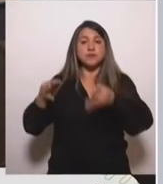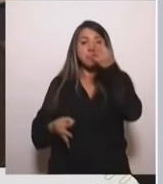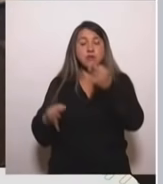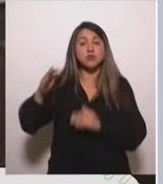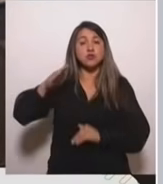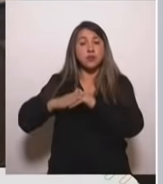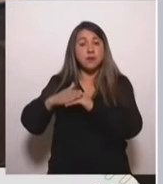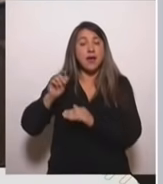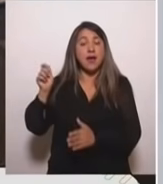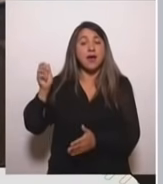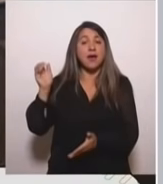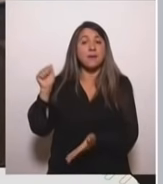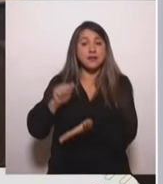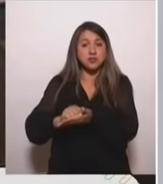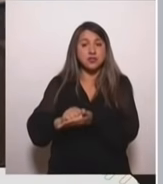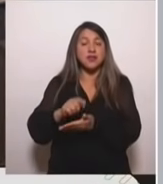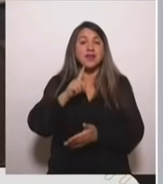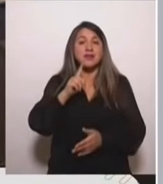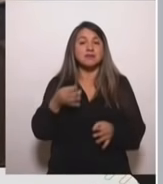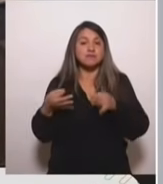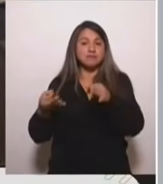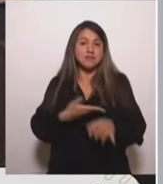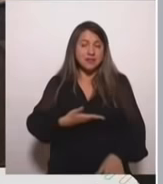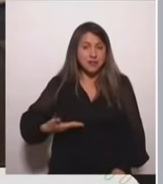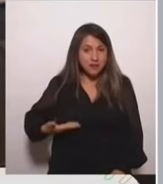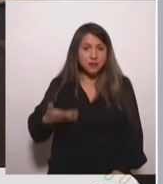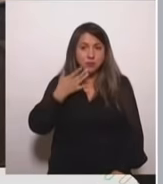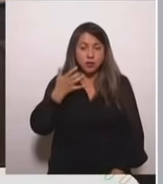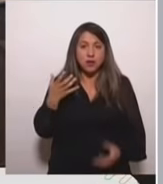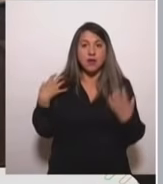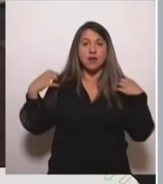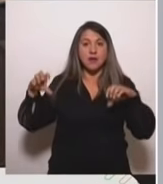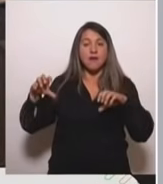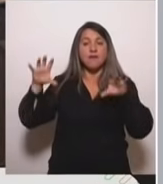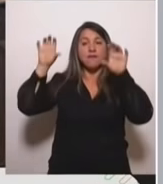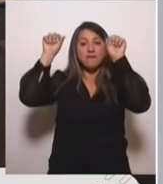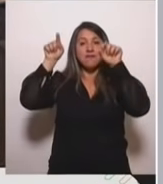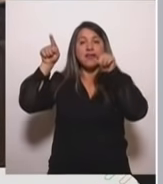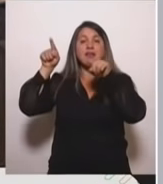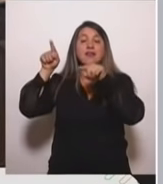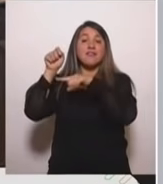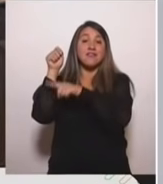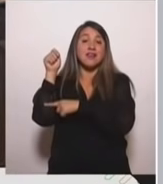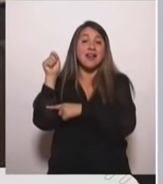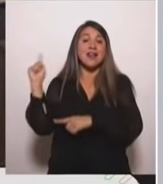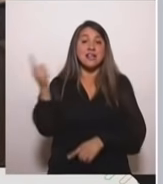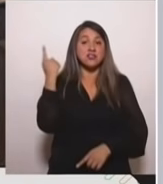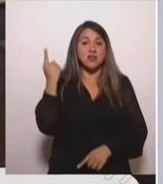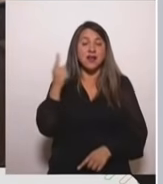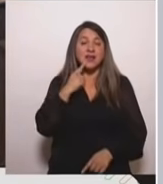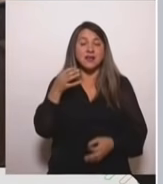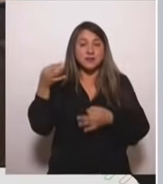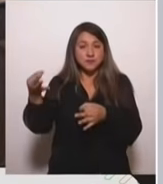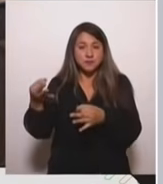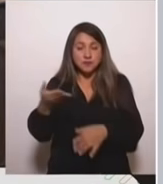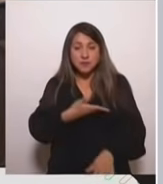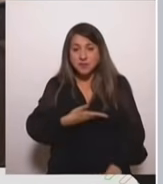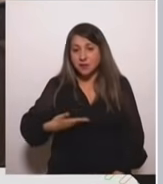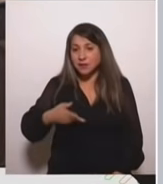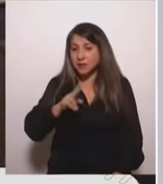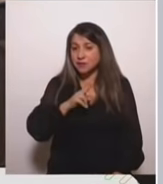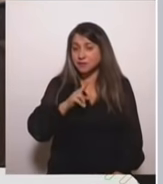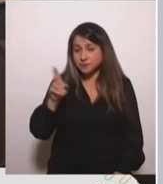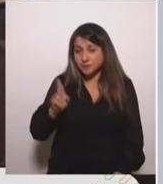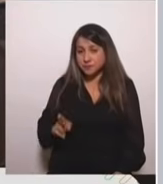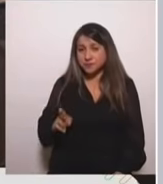las cámaras, y particularmente la Cámara de Diputados, que es donde más ocurre, adopta acuerdos, esos acuerdos tienen